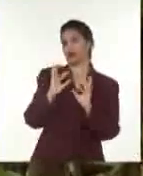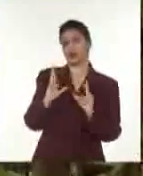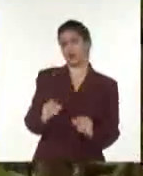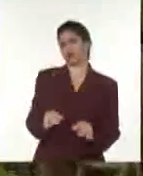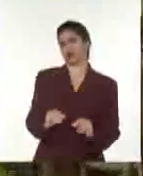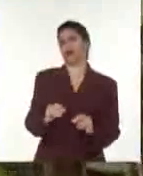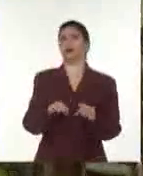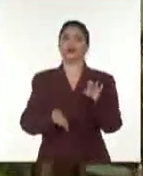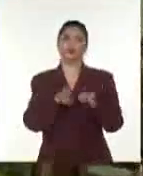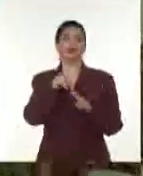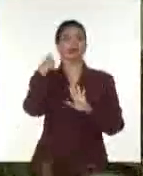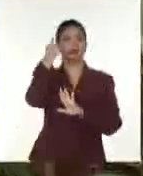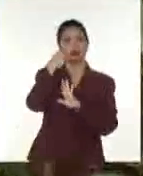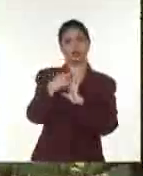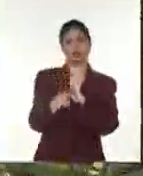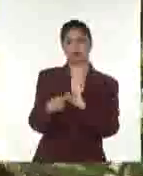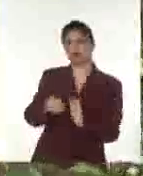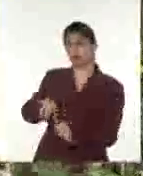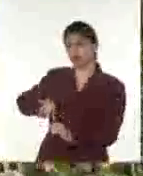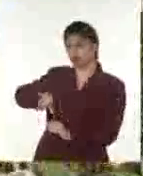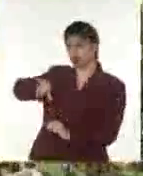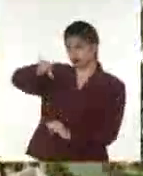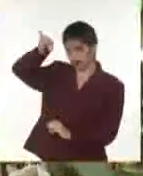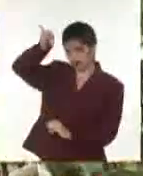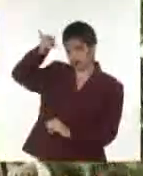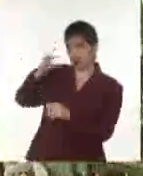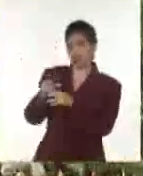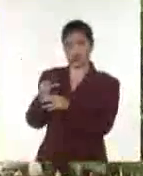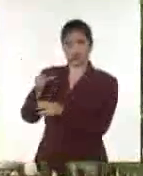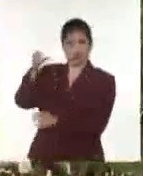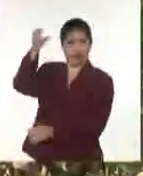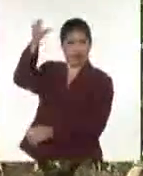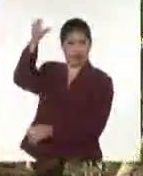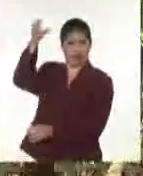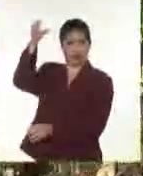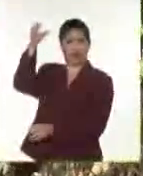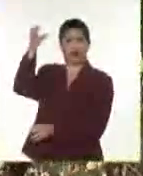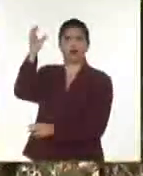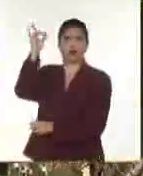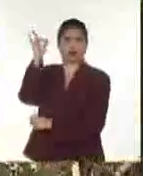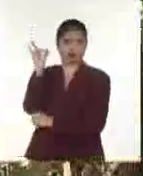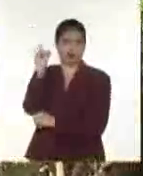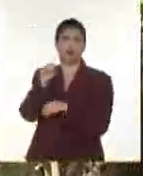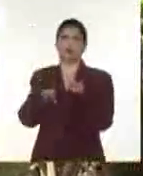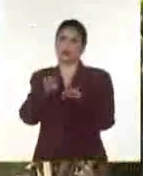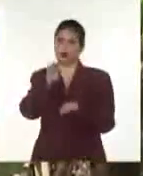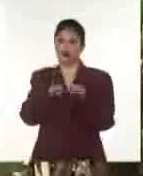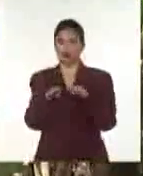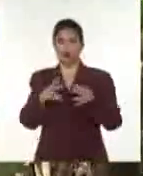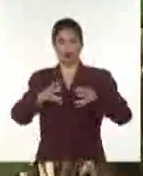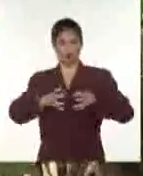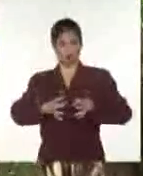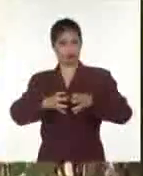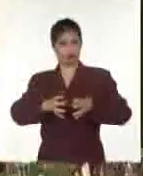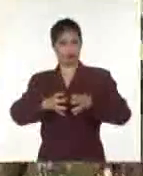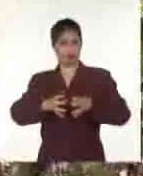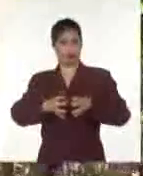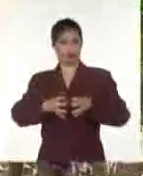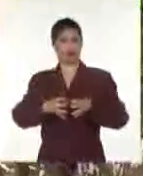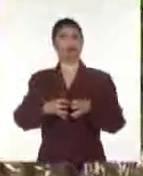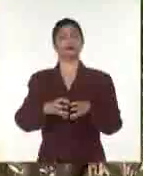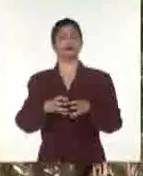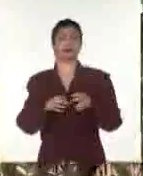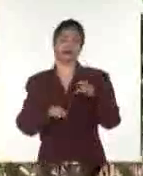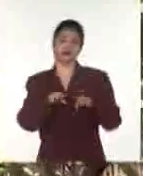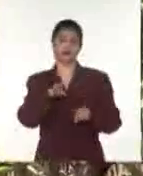el diámetro a la altura del pecho, la altura del árbol, la densidad de la madera, entonces